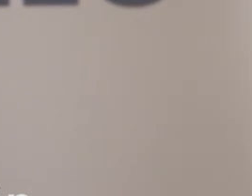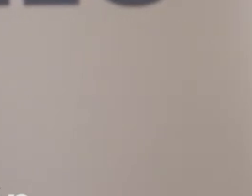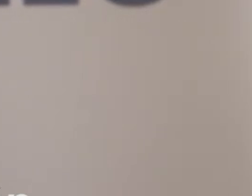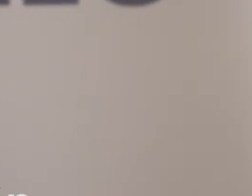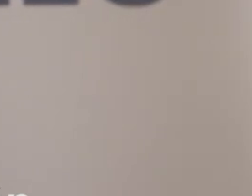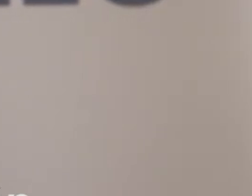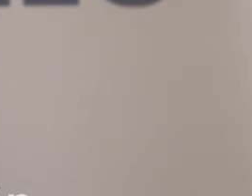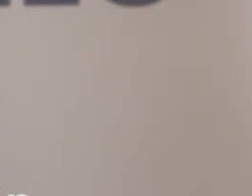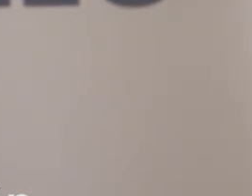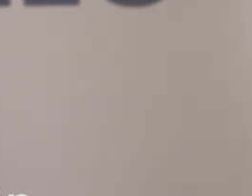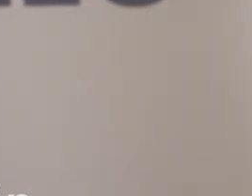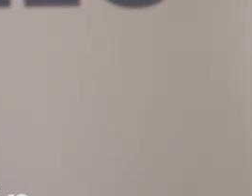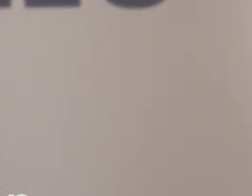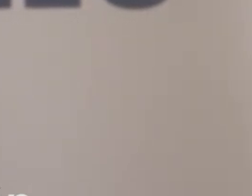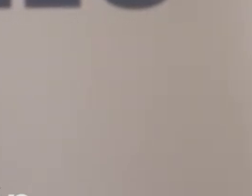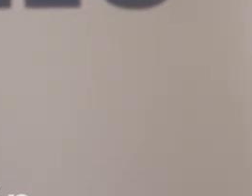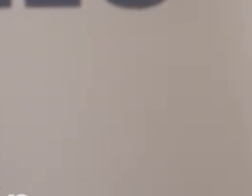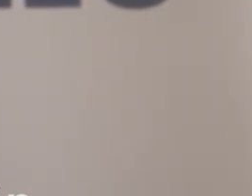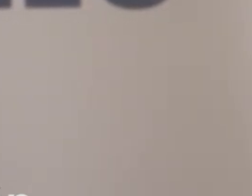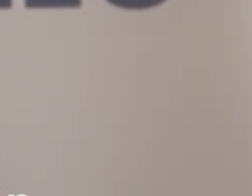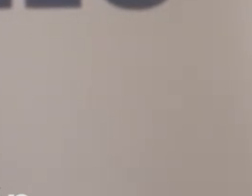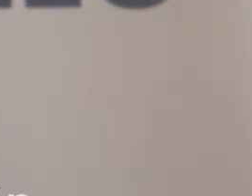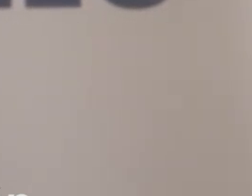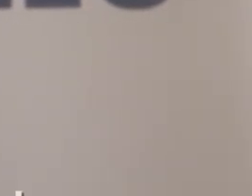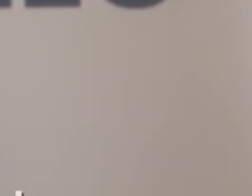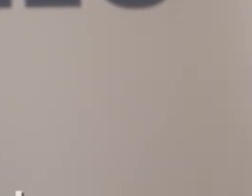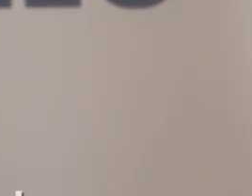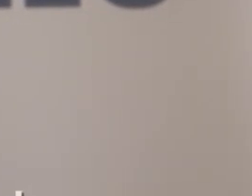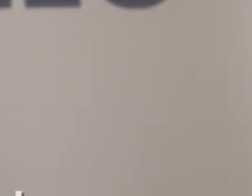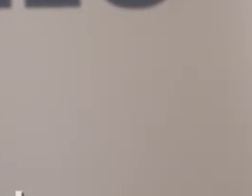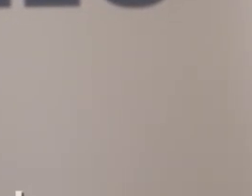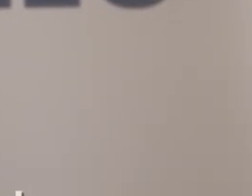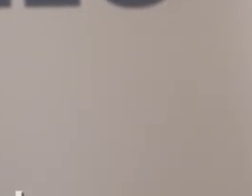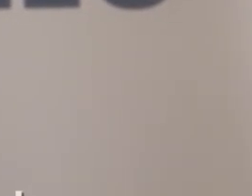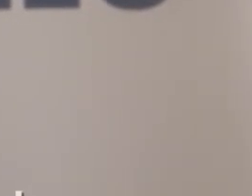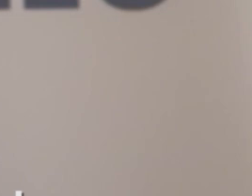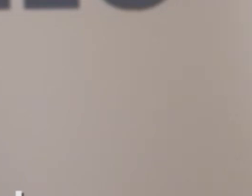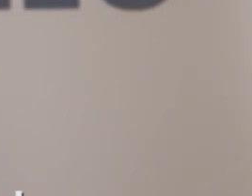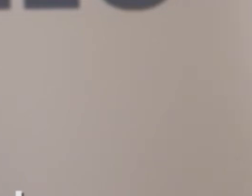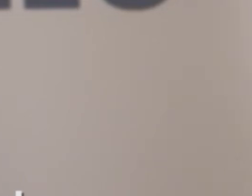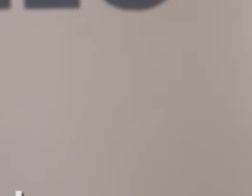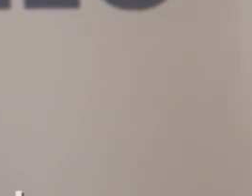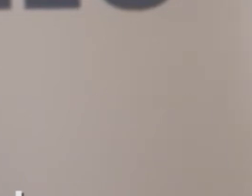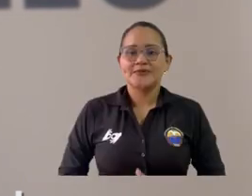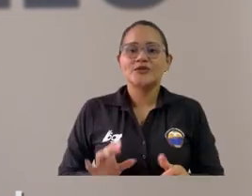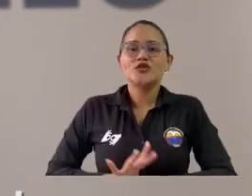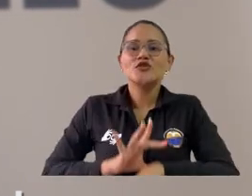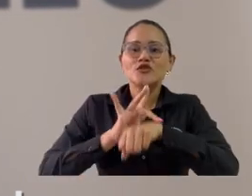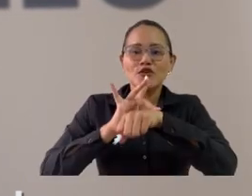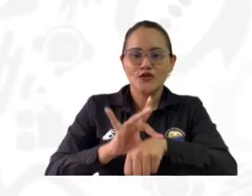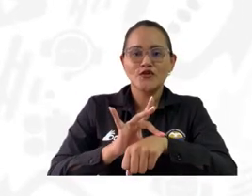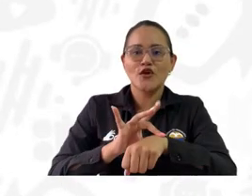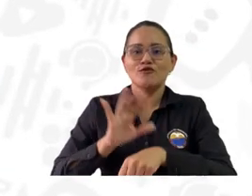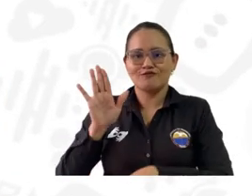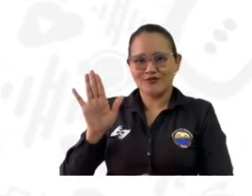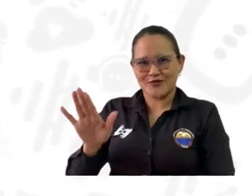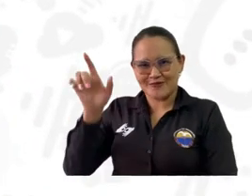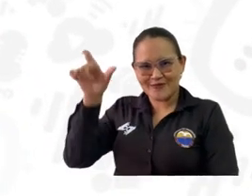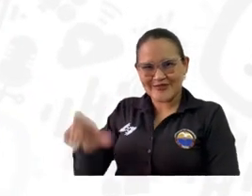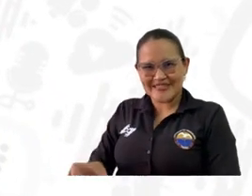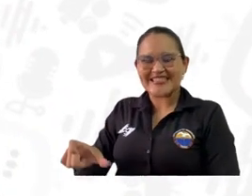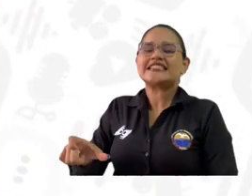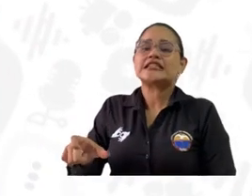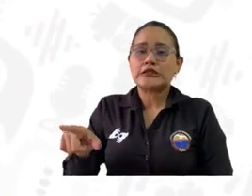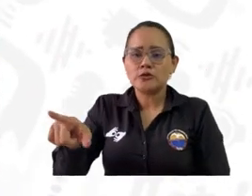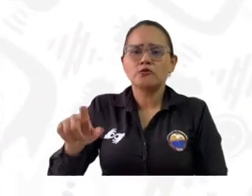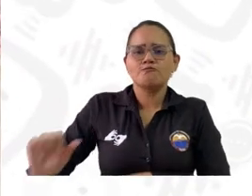the region, and that despite the socioeconomic challenges, the university is shaping the current and future generations. El doctor